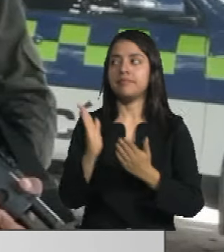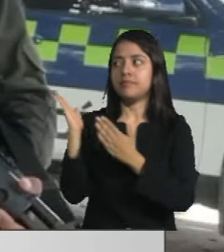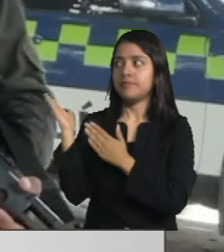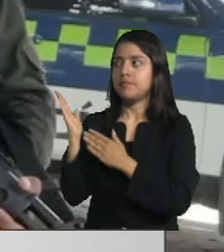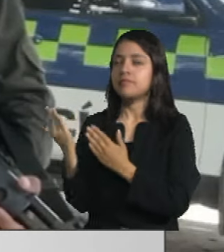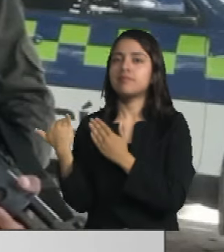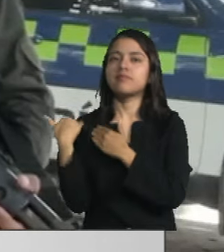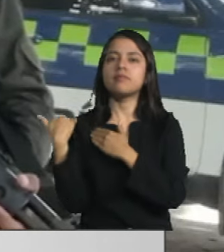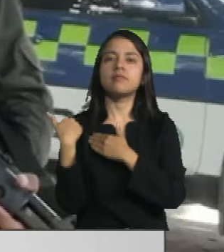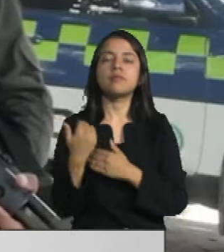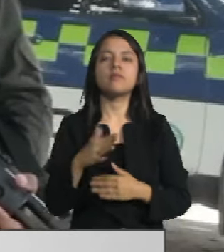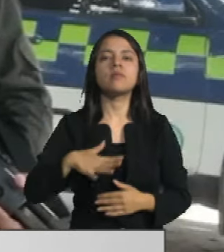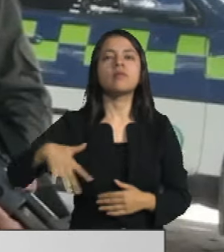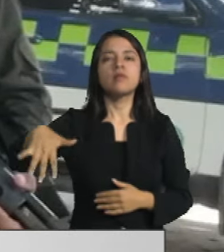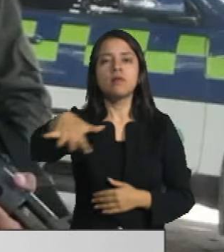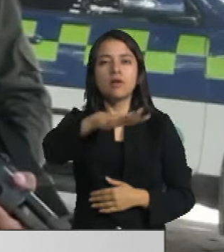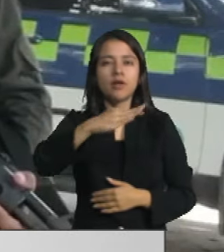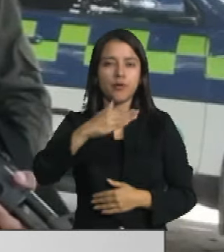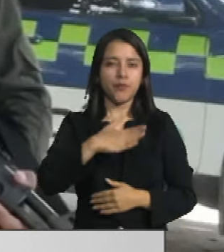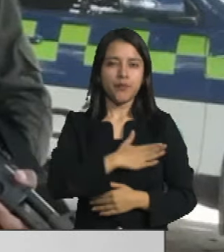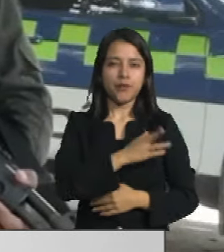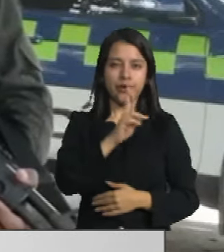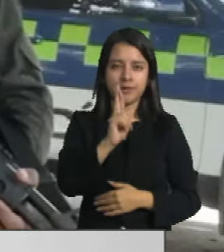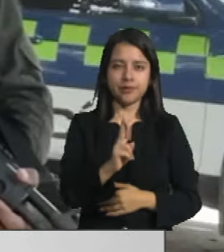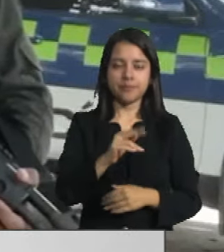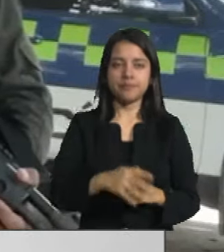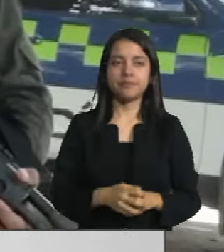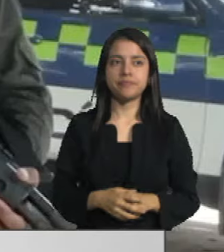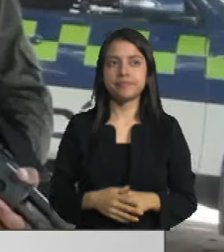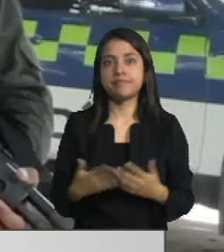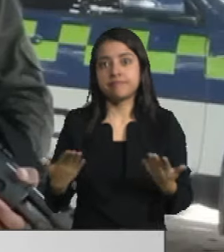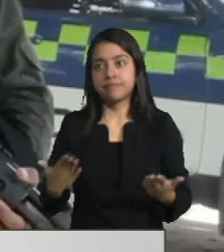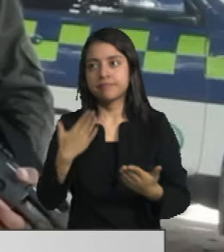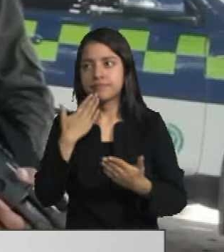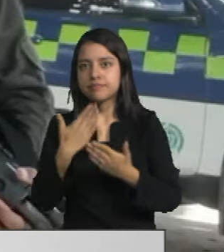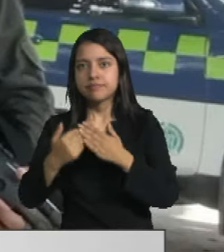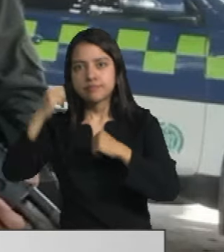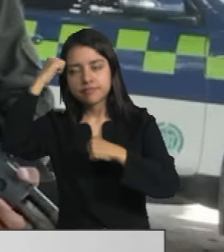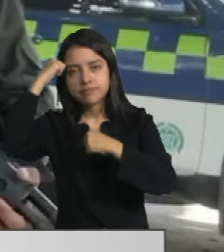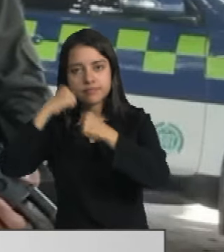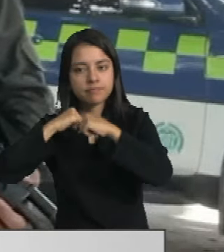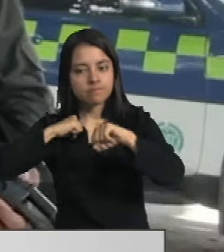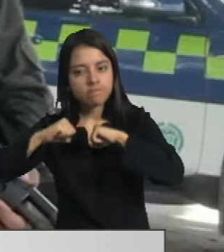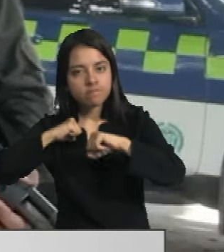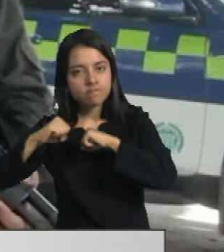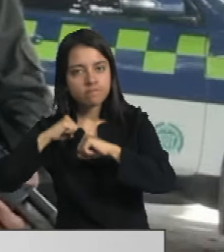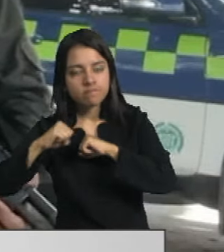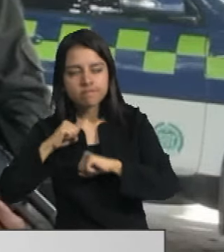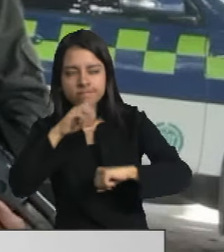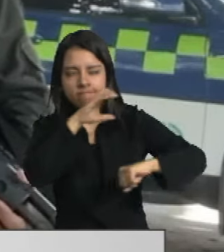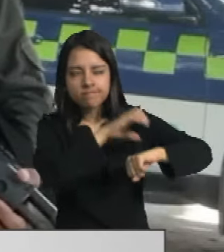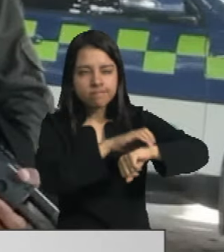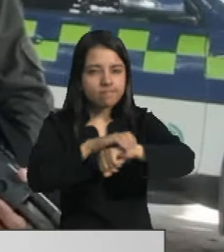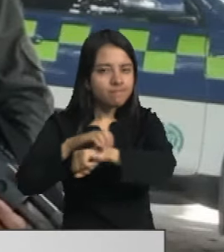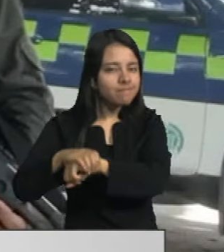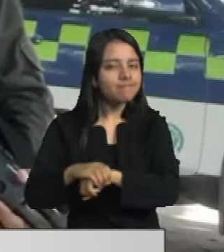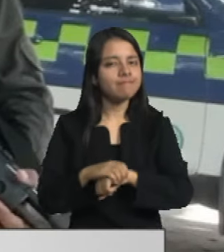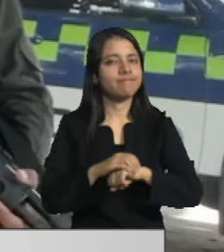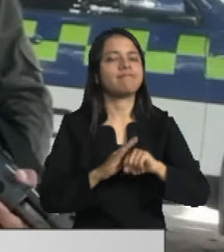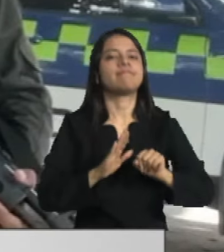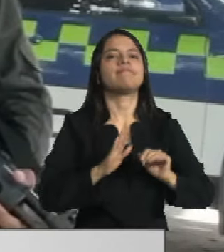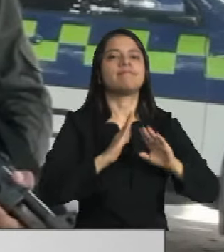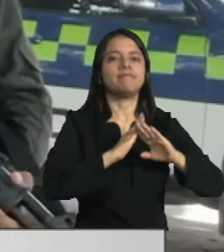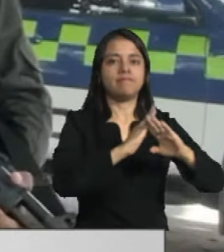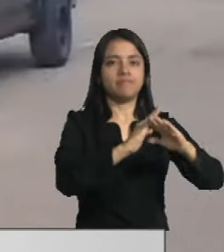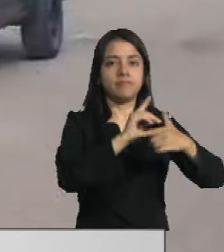Momposina y parte del sur de Bolívar. Gracias a estas acciones coordinadas, se ha logrado reducir el flagelo de la extorsión